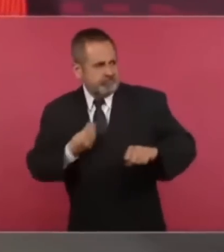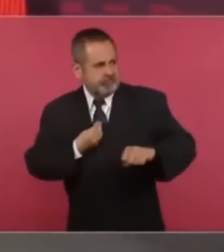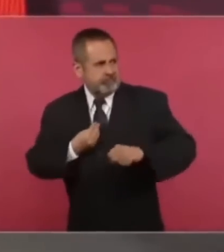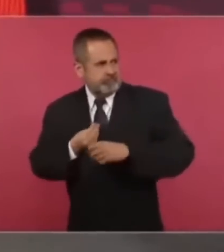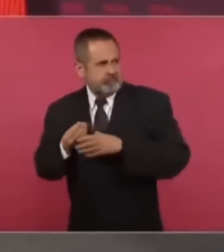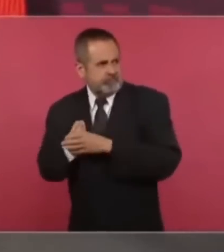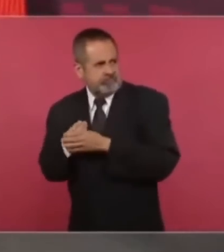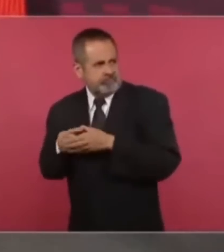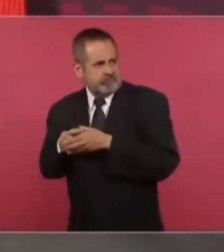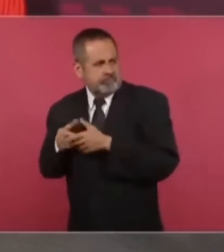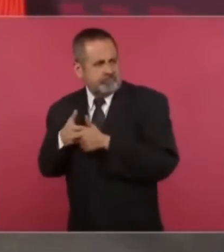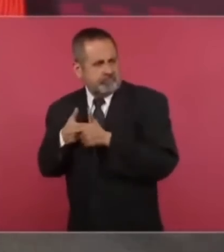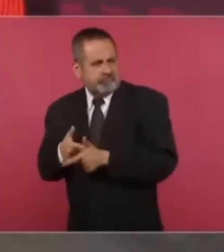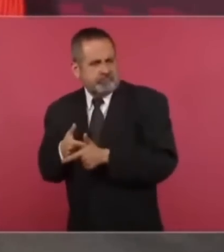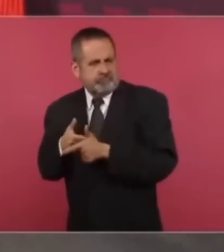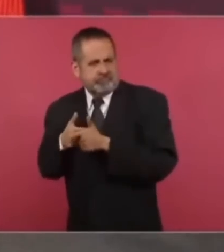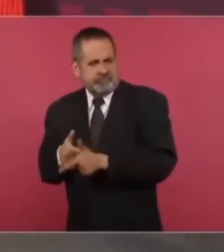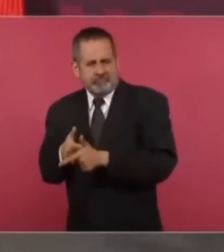no pudieron